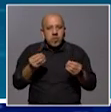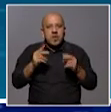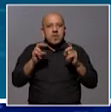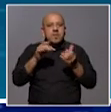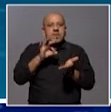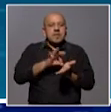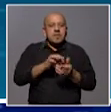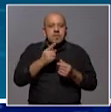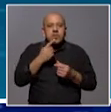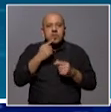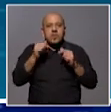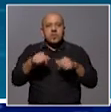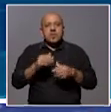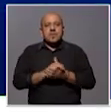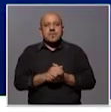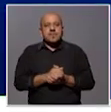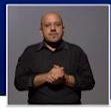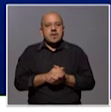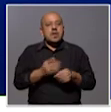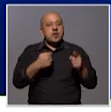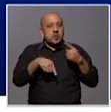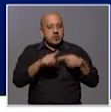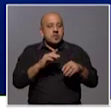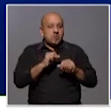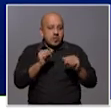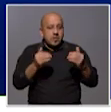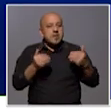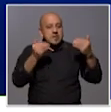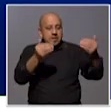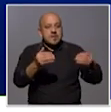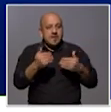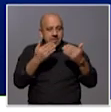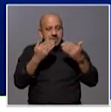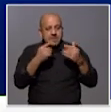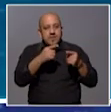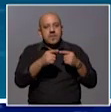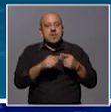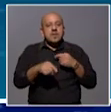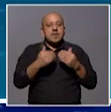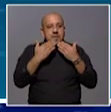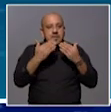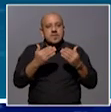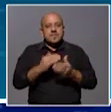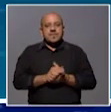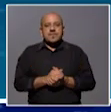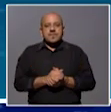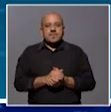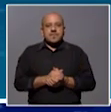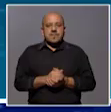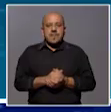sistema político hoy en día bueno quizá entonces en futuras columnas podamos avanzar sobre eso gracias daniel y hasta la semana que viene